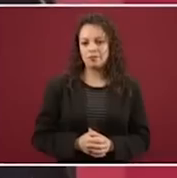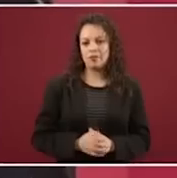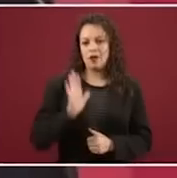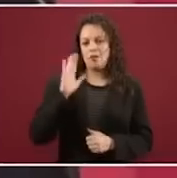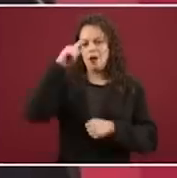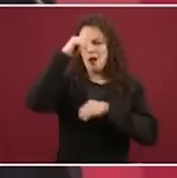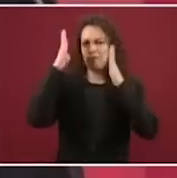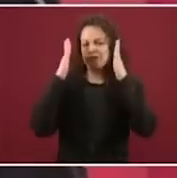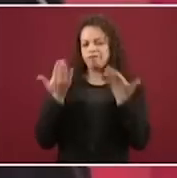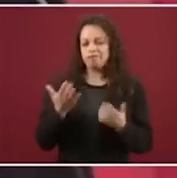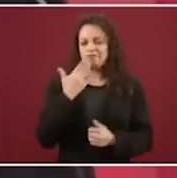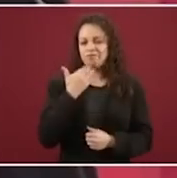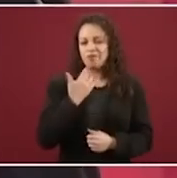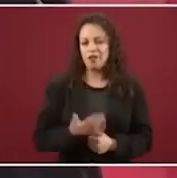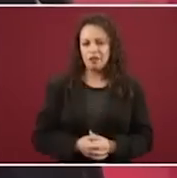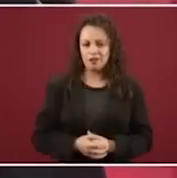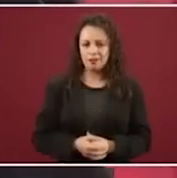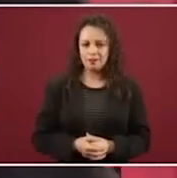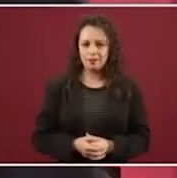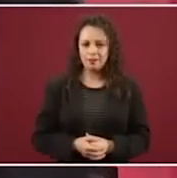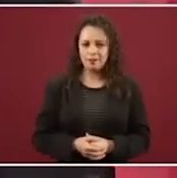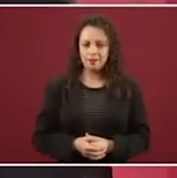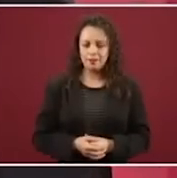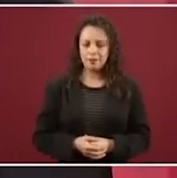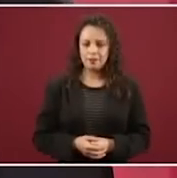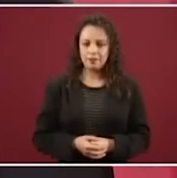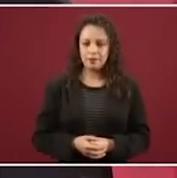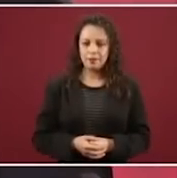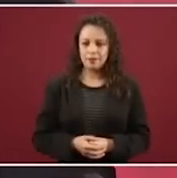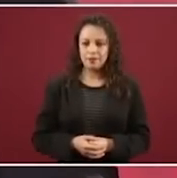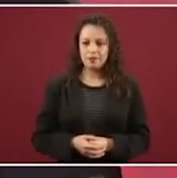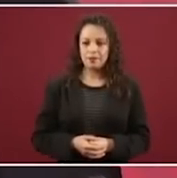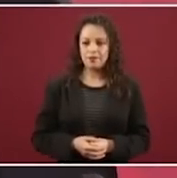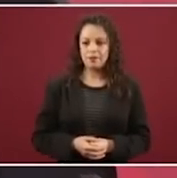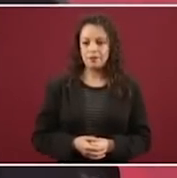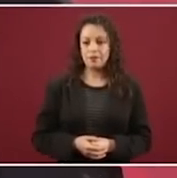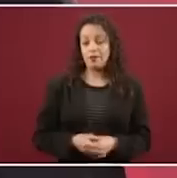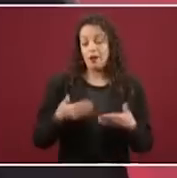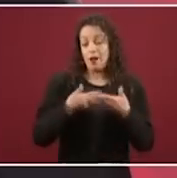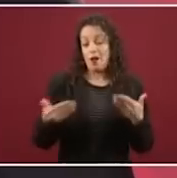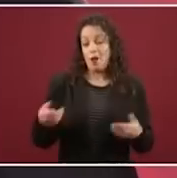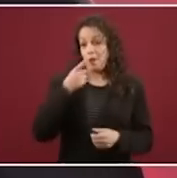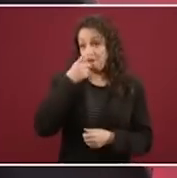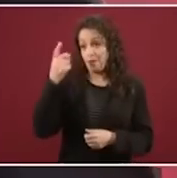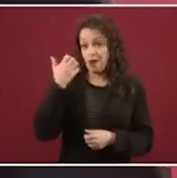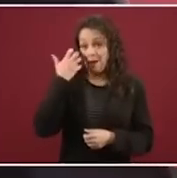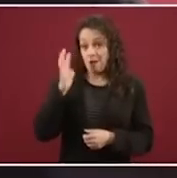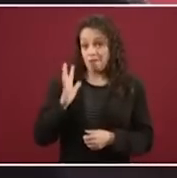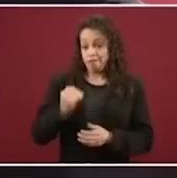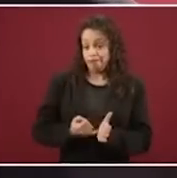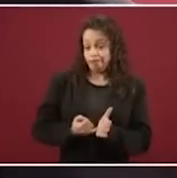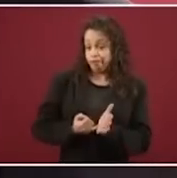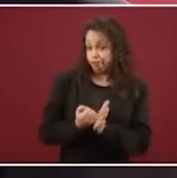Que no nos vengan con el cuento de que son radicales, de que son de